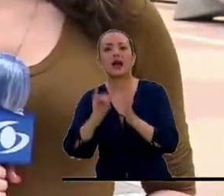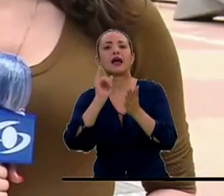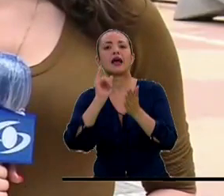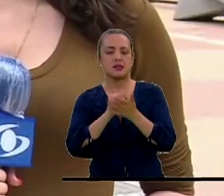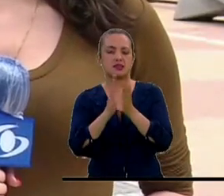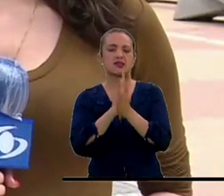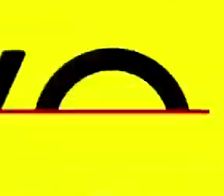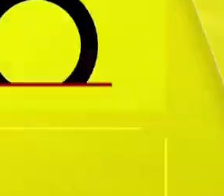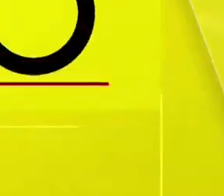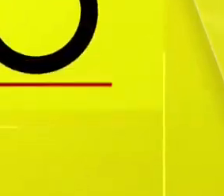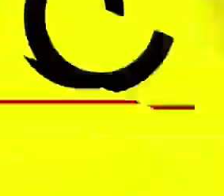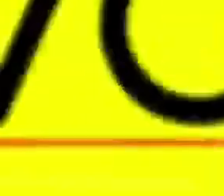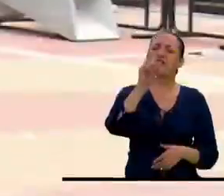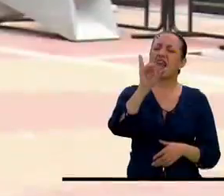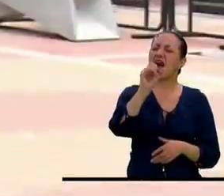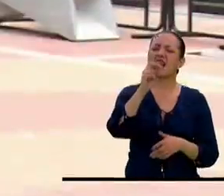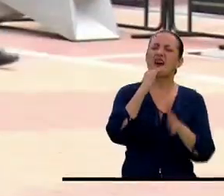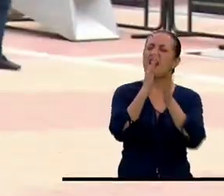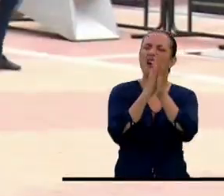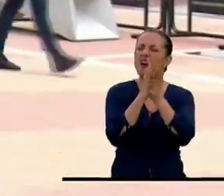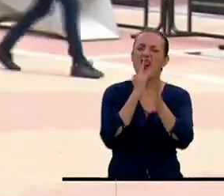comportamiento?